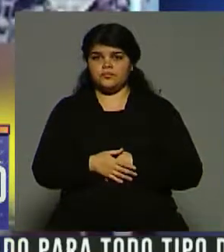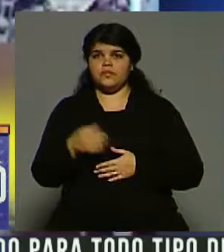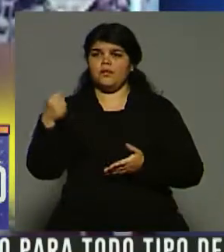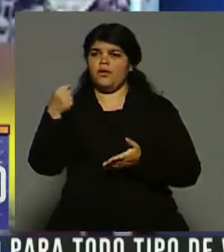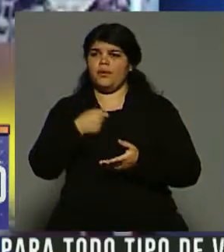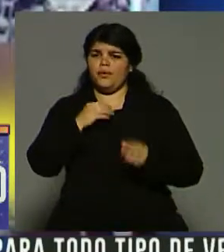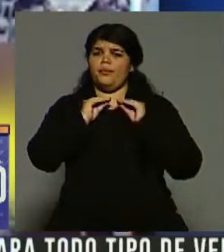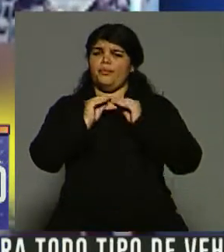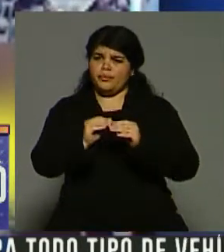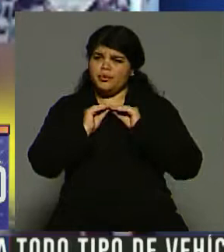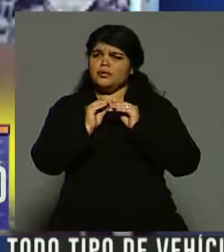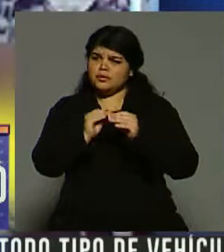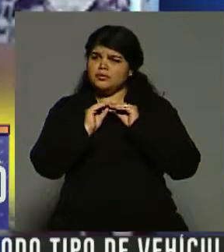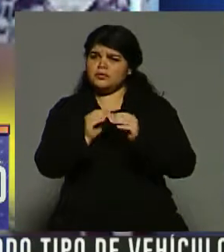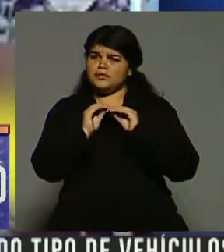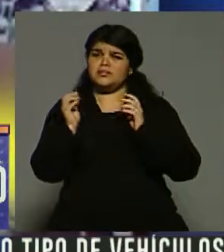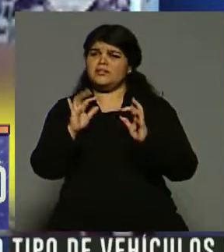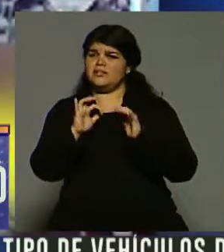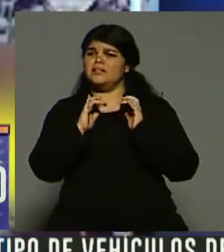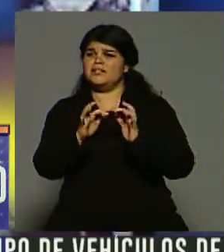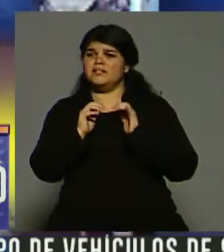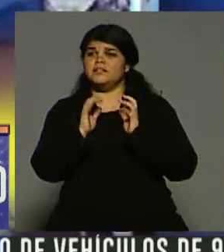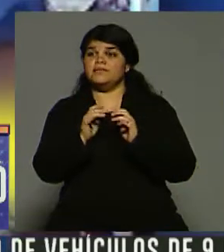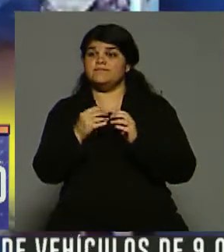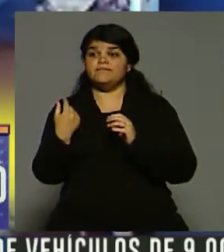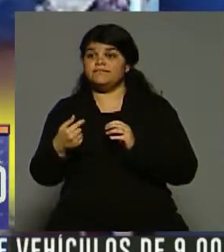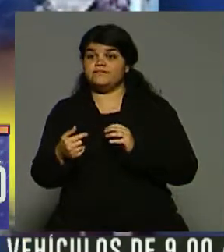discusión, pero en definitiva